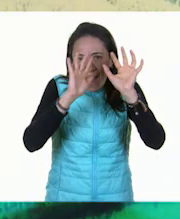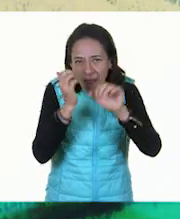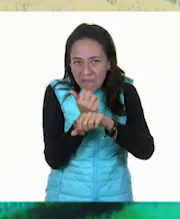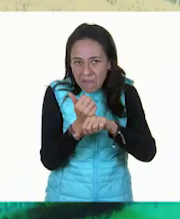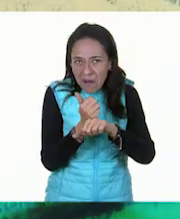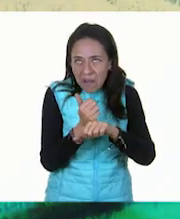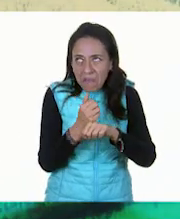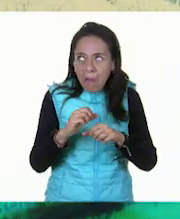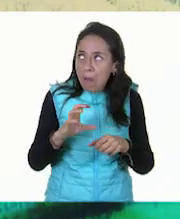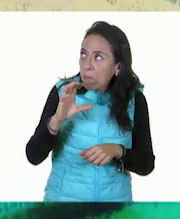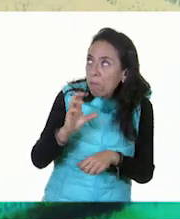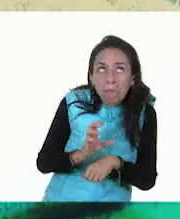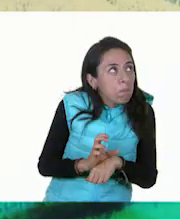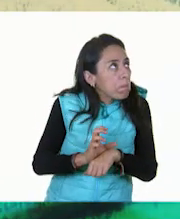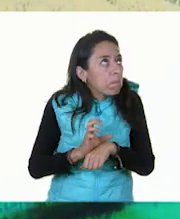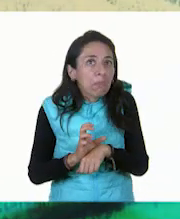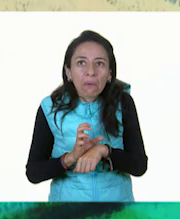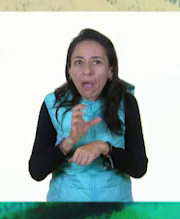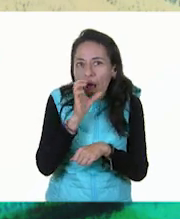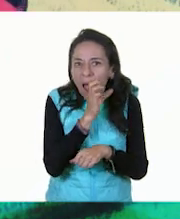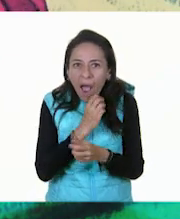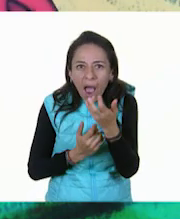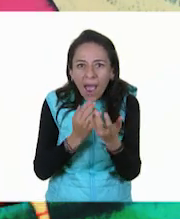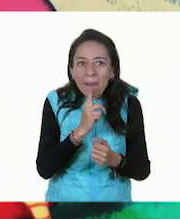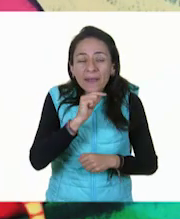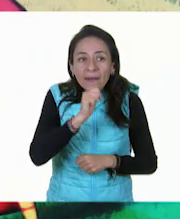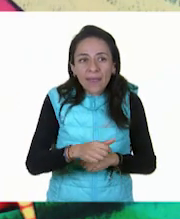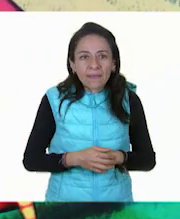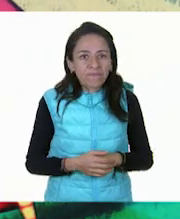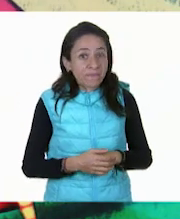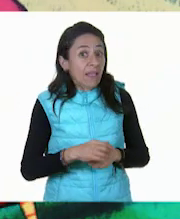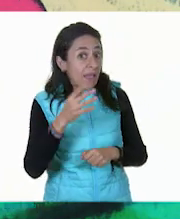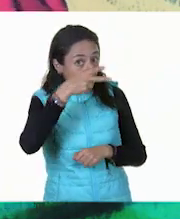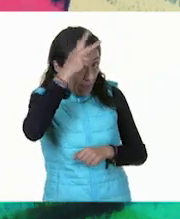La gallina roja pone donde no se moja.